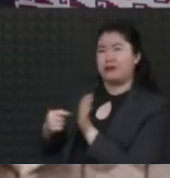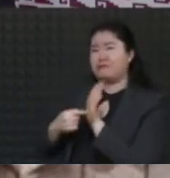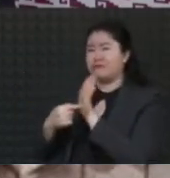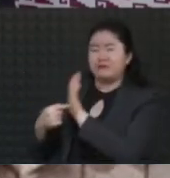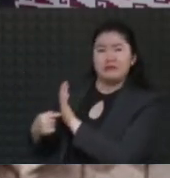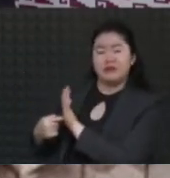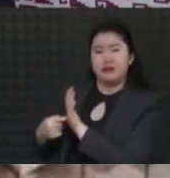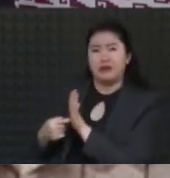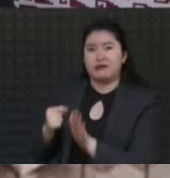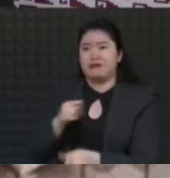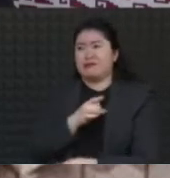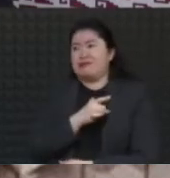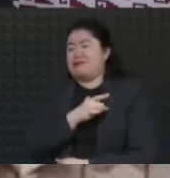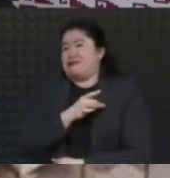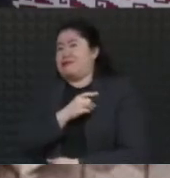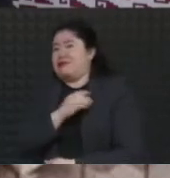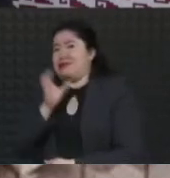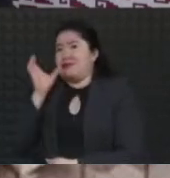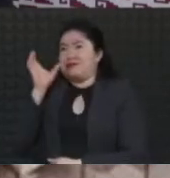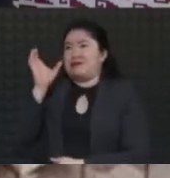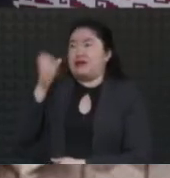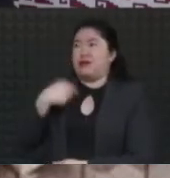a subirse al cablebús.